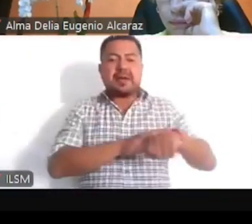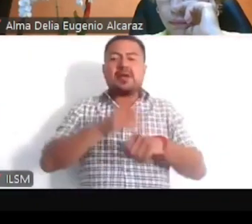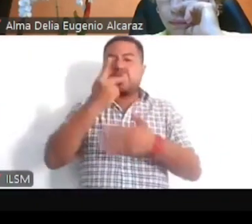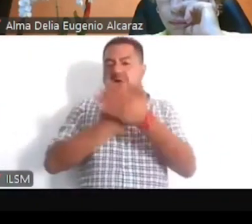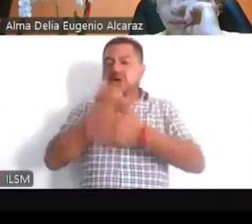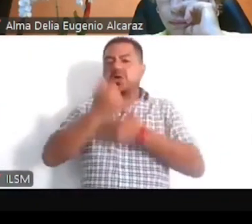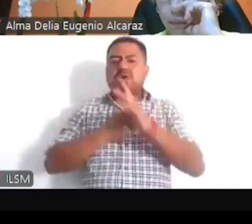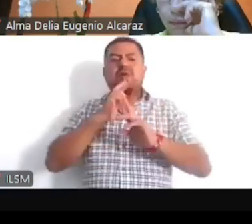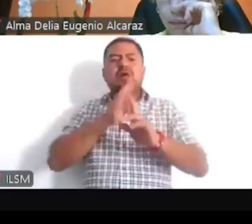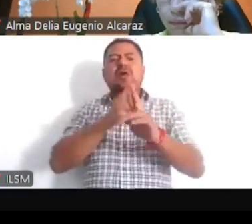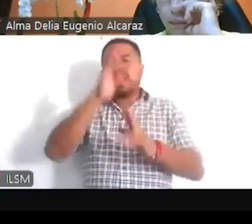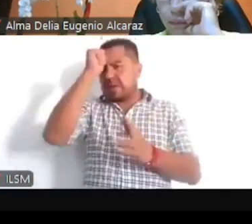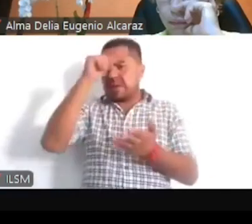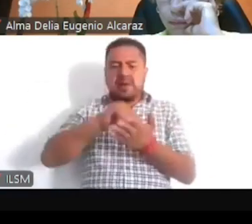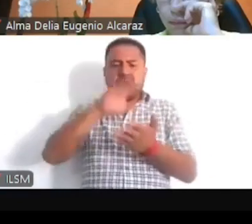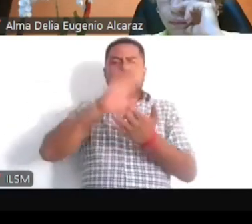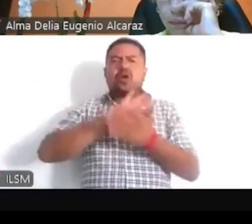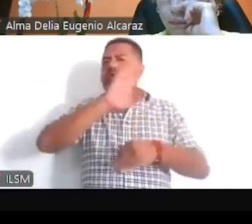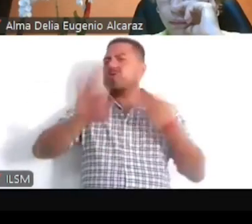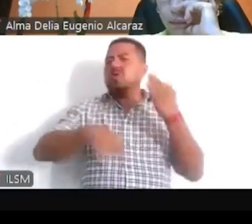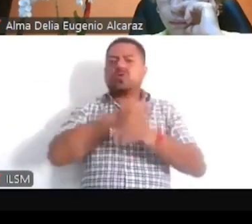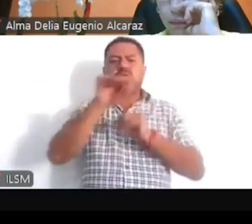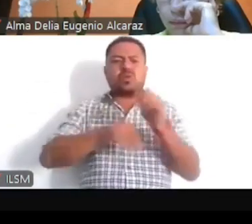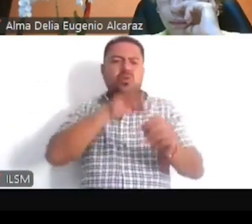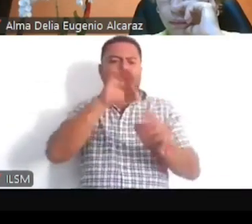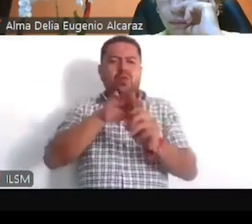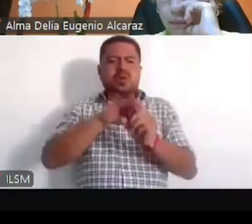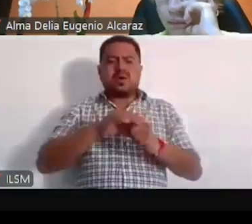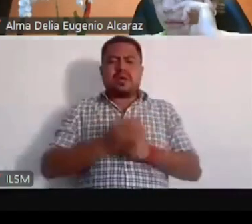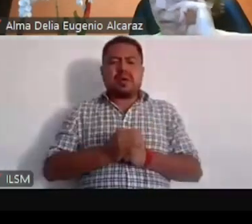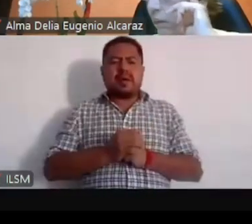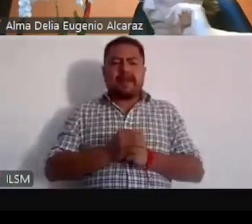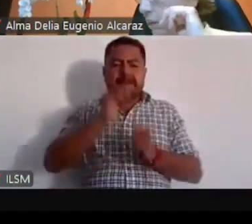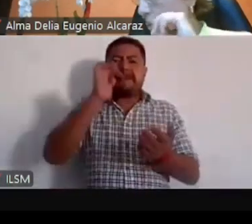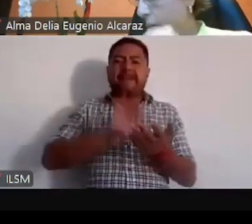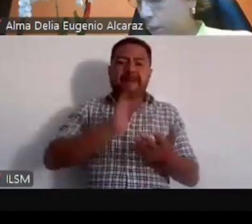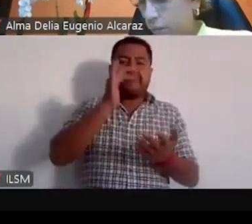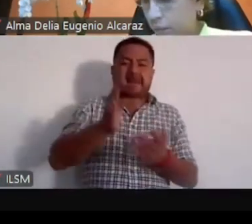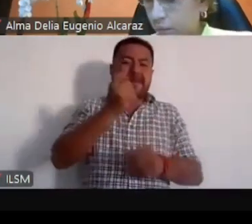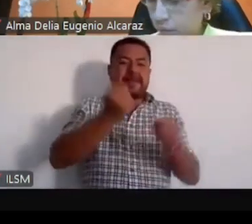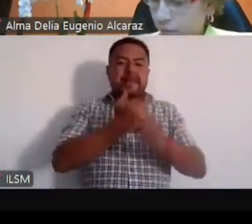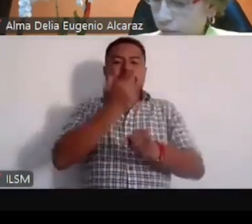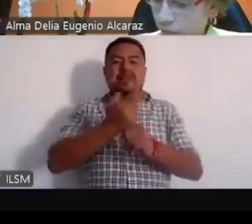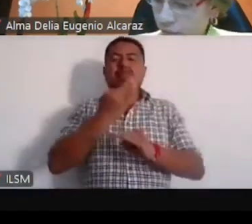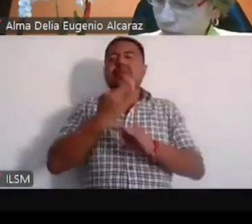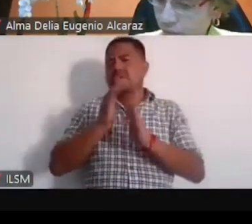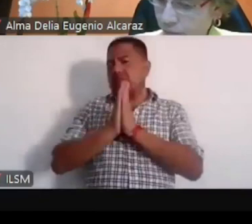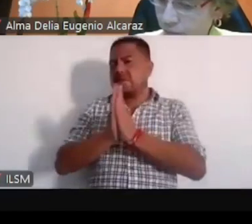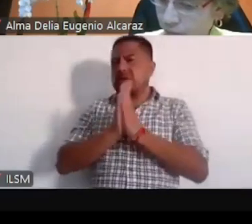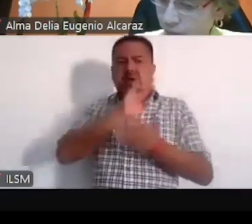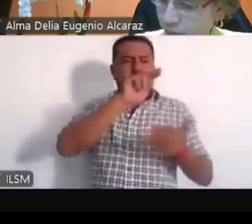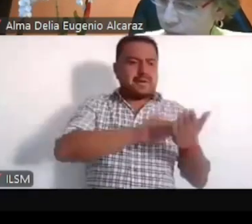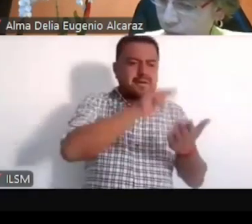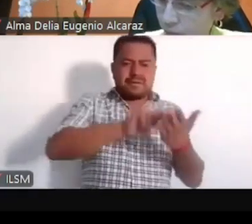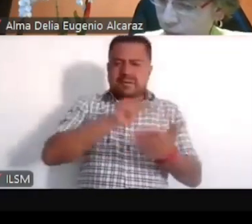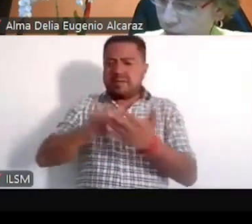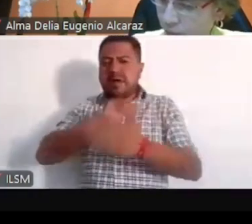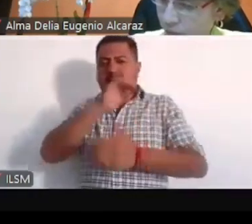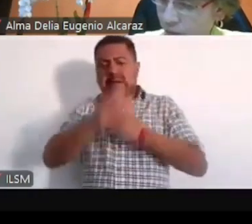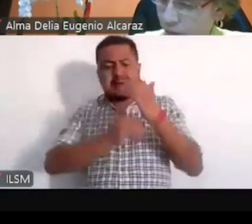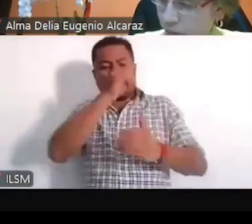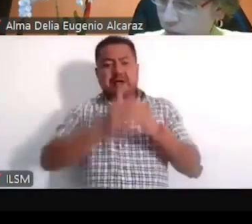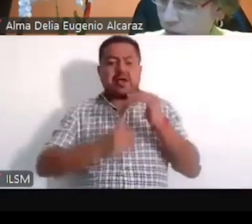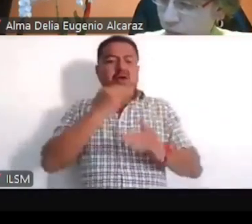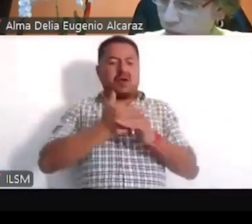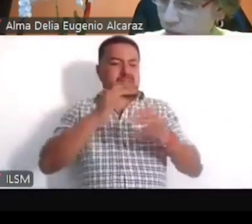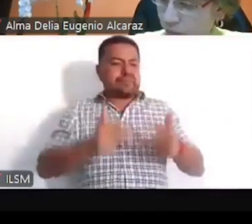proyecto de resolución fue aprobado por unanimidad de votos Gracias secretario le solicito recabar las firmas a la conclusión de esta sesión